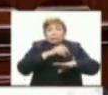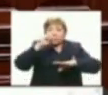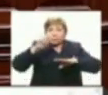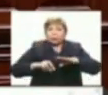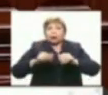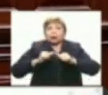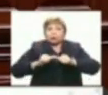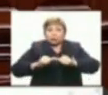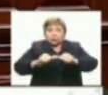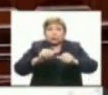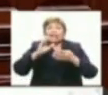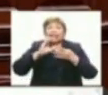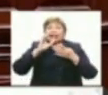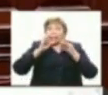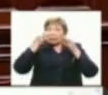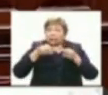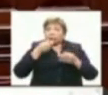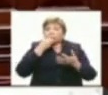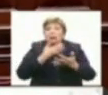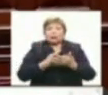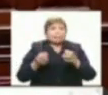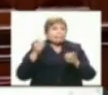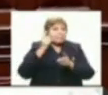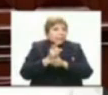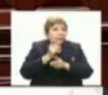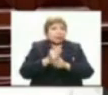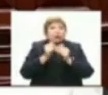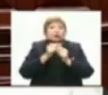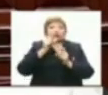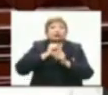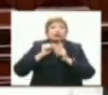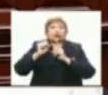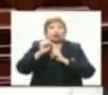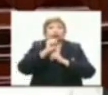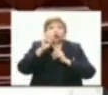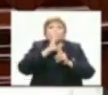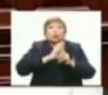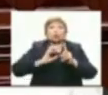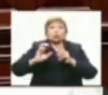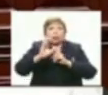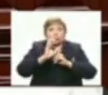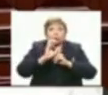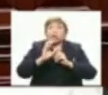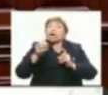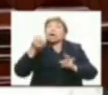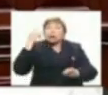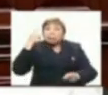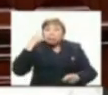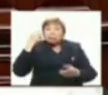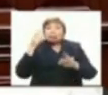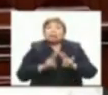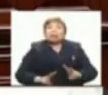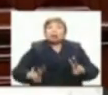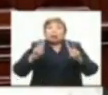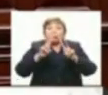y continua de calidad y pertinente con los entornos socioculturales. El reconocimiento y